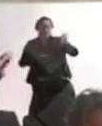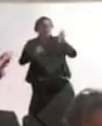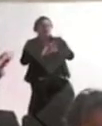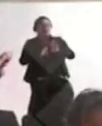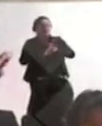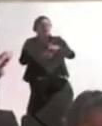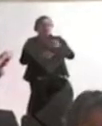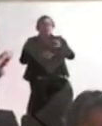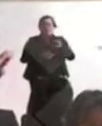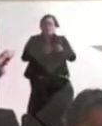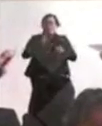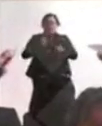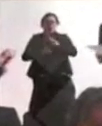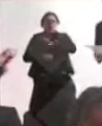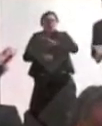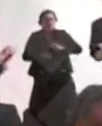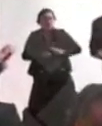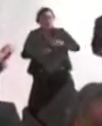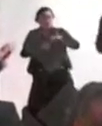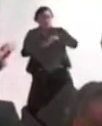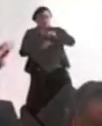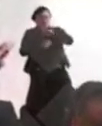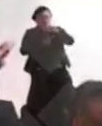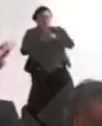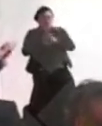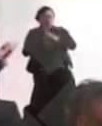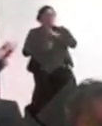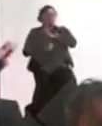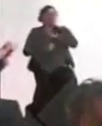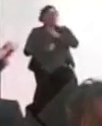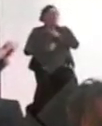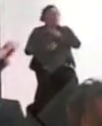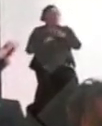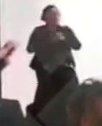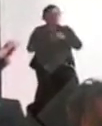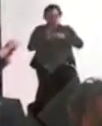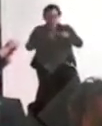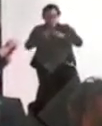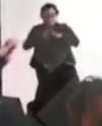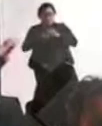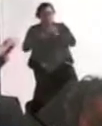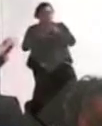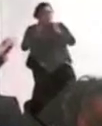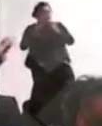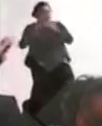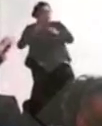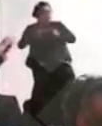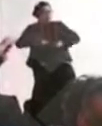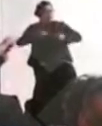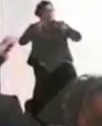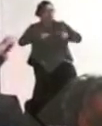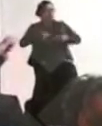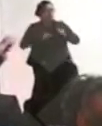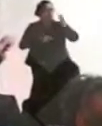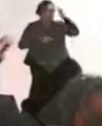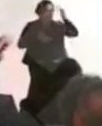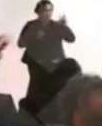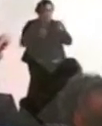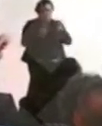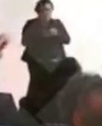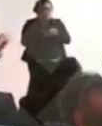de los pocos municipios en el país que ha logrado gestionar la apertura de negocios en muy corto